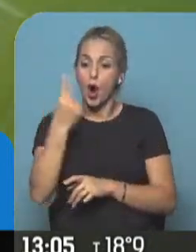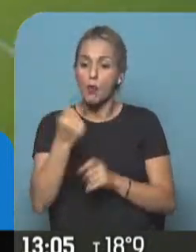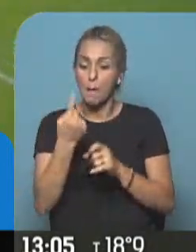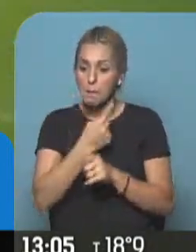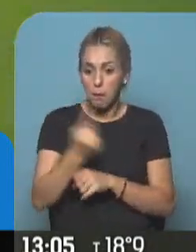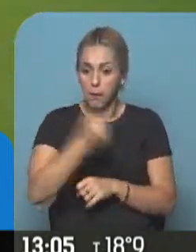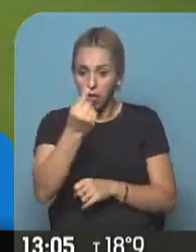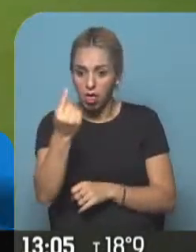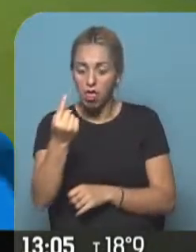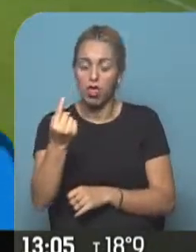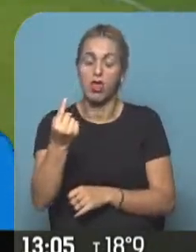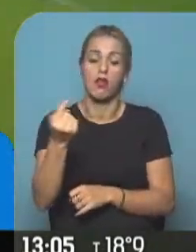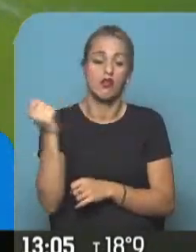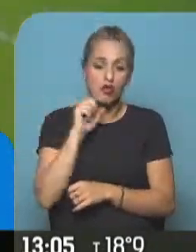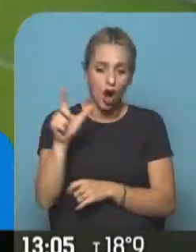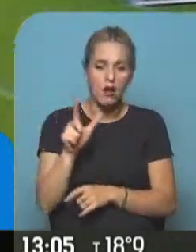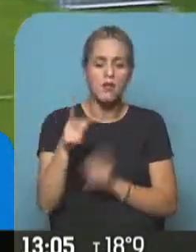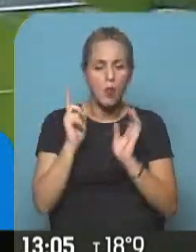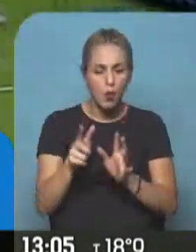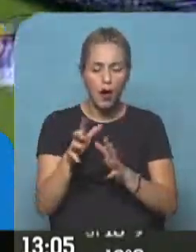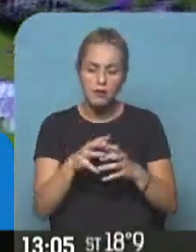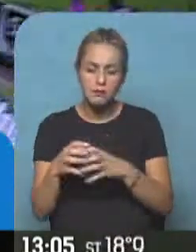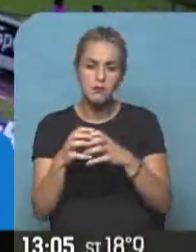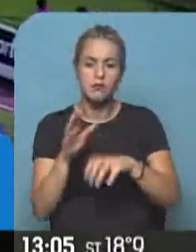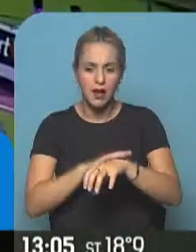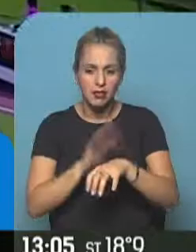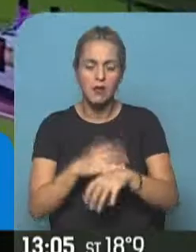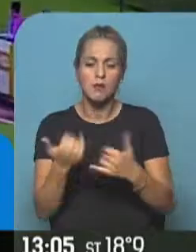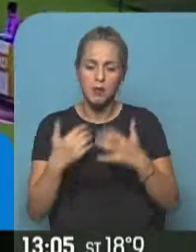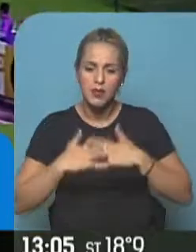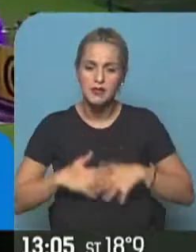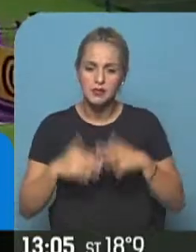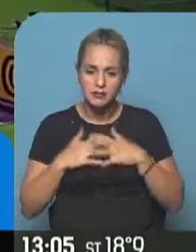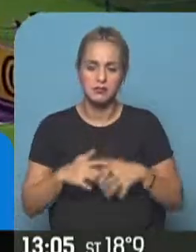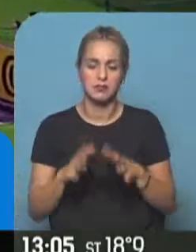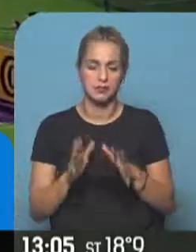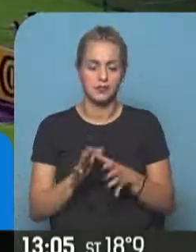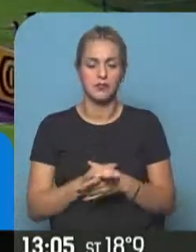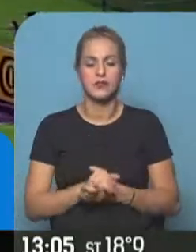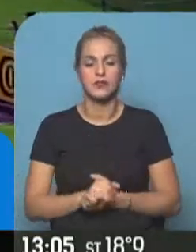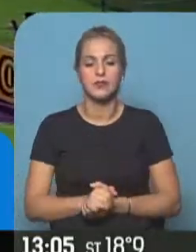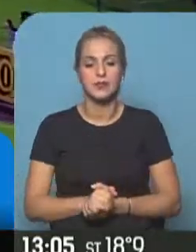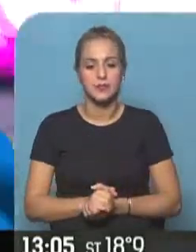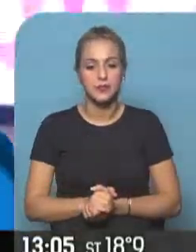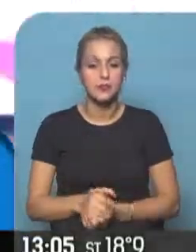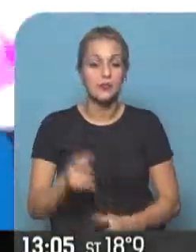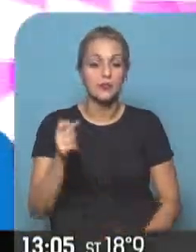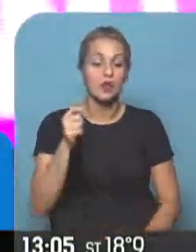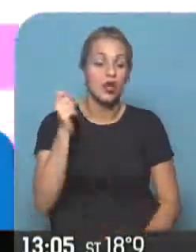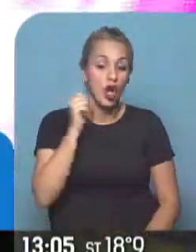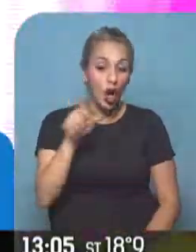de estos futbolistas permite saber de que este tipo de partidos tan definitorios uno los pueda sacar. Aún con el gol en